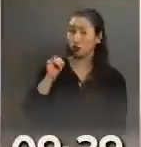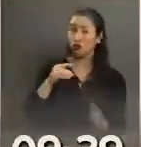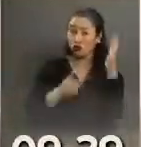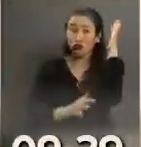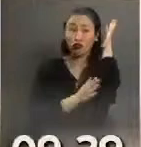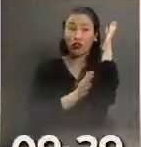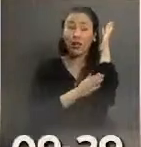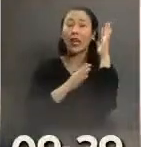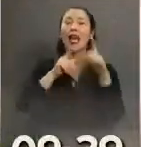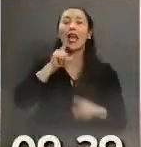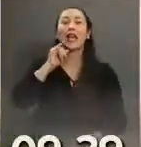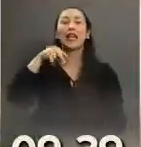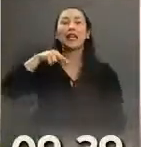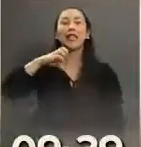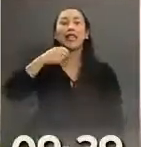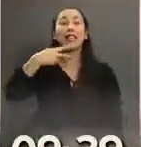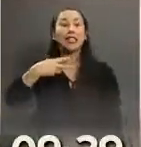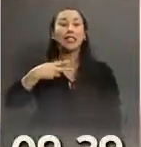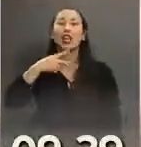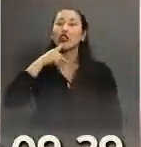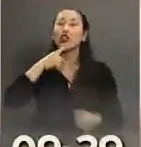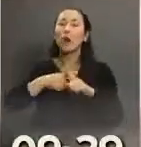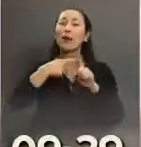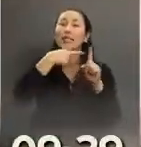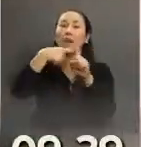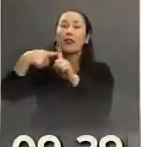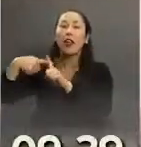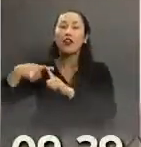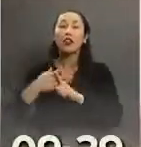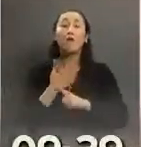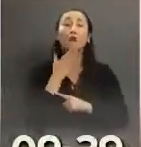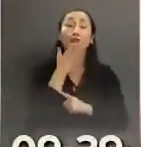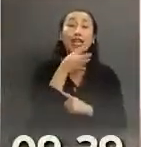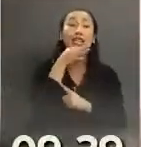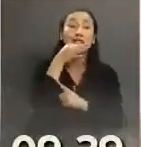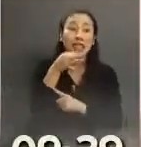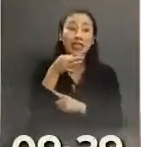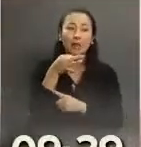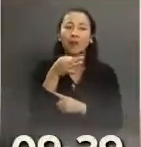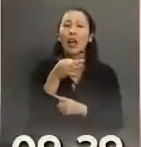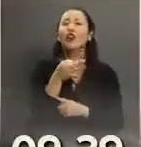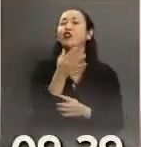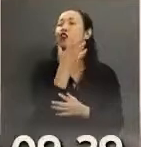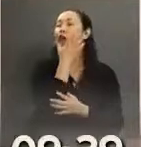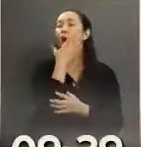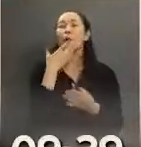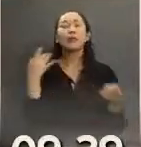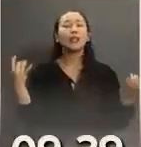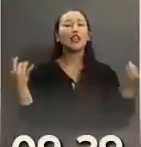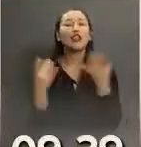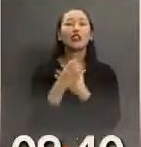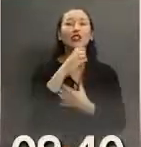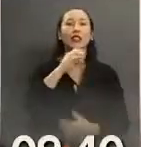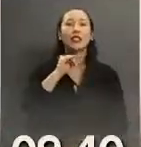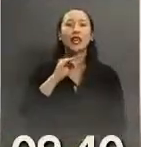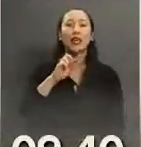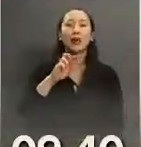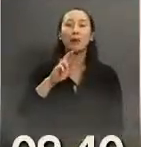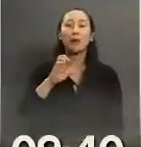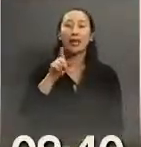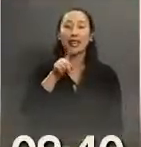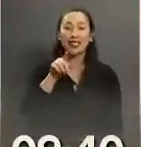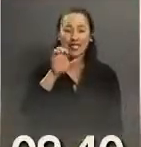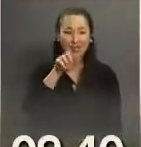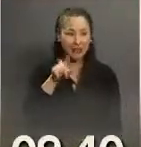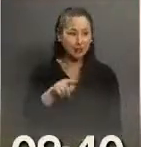Lin, en su poema Cementerio de Punta Arena, se refiere a los obsequiosos cipreses. Así que le recomiendo echar una mirada a ese poema. La forma, este